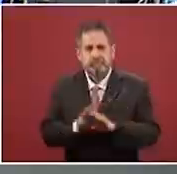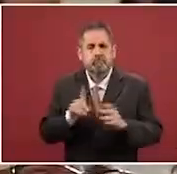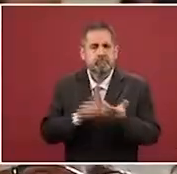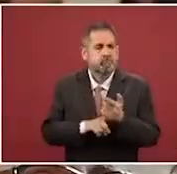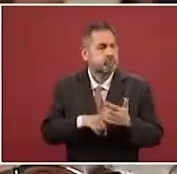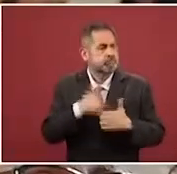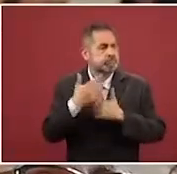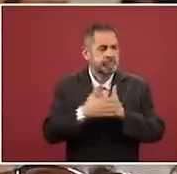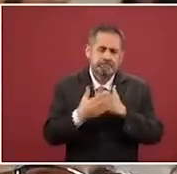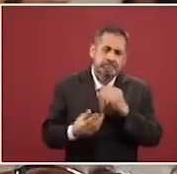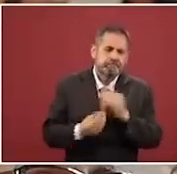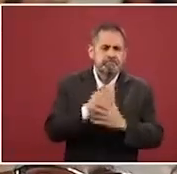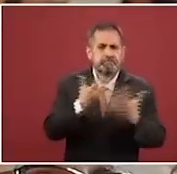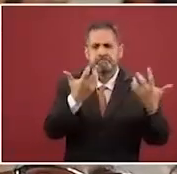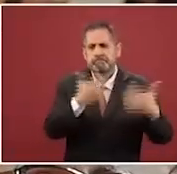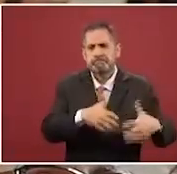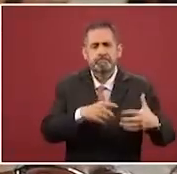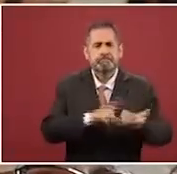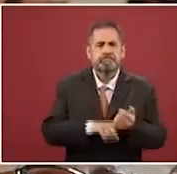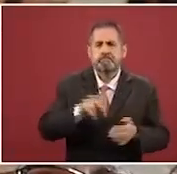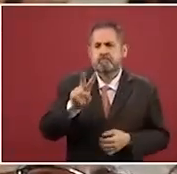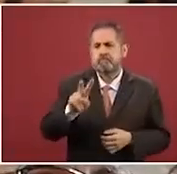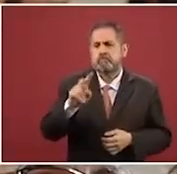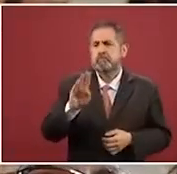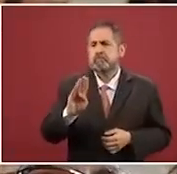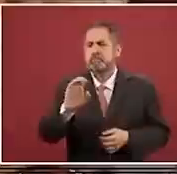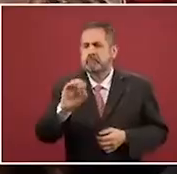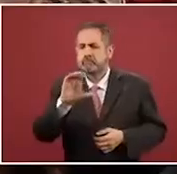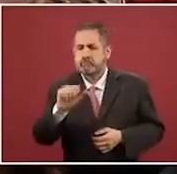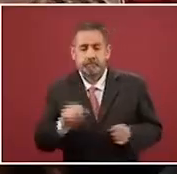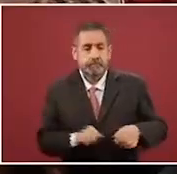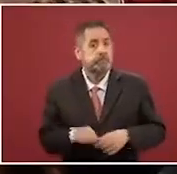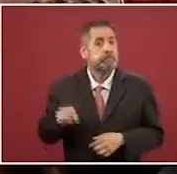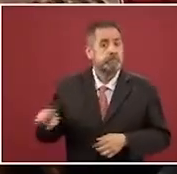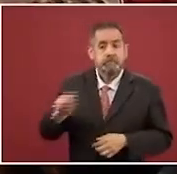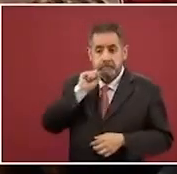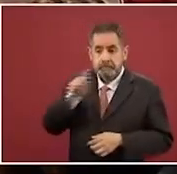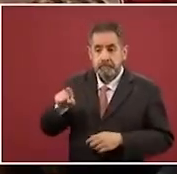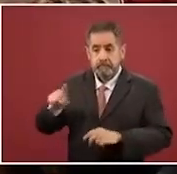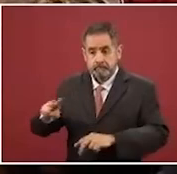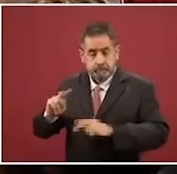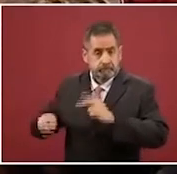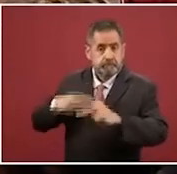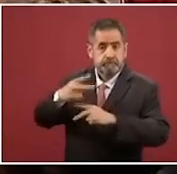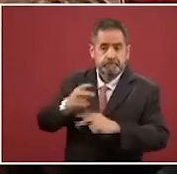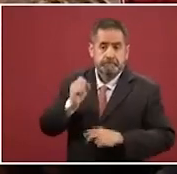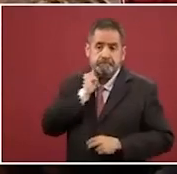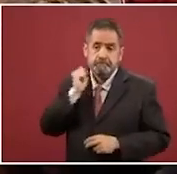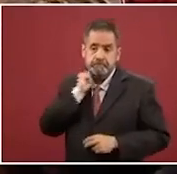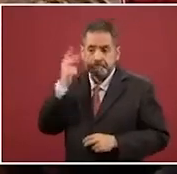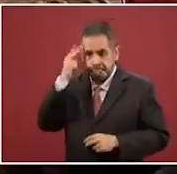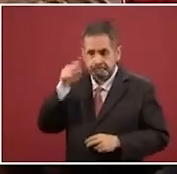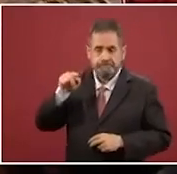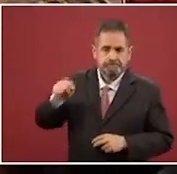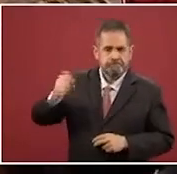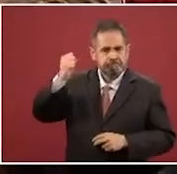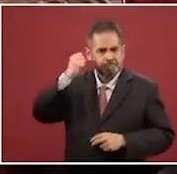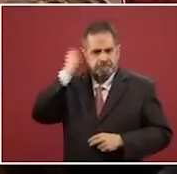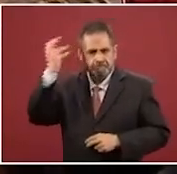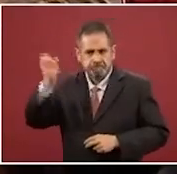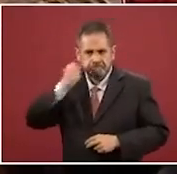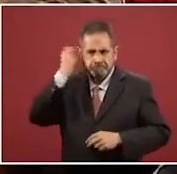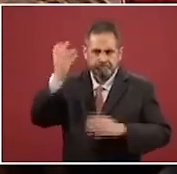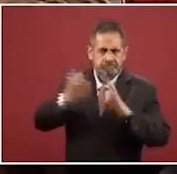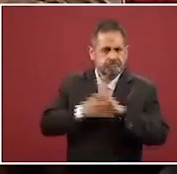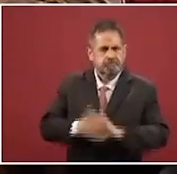la refinería de Dos Bocas. Incluso él estuvo en el Senado de la República, estuvo dando una conferencia